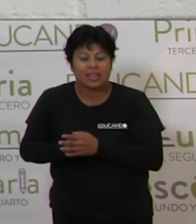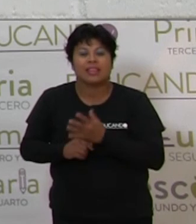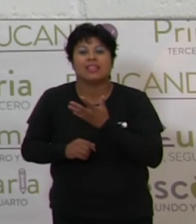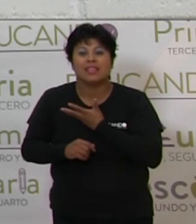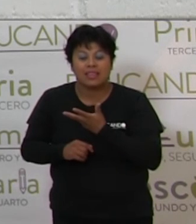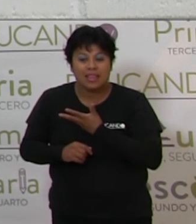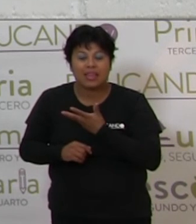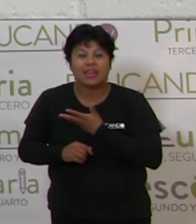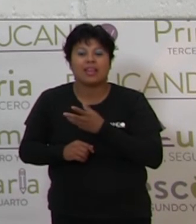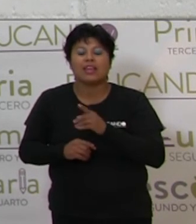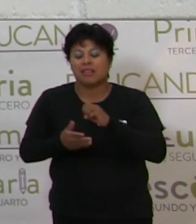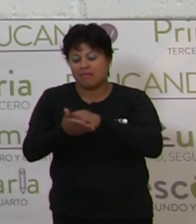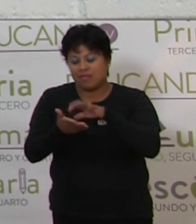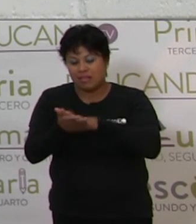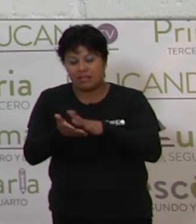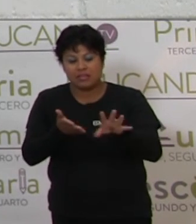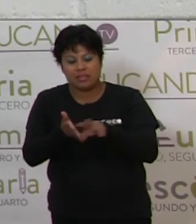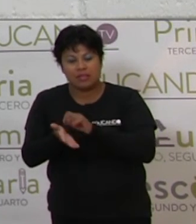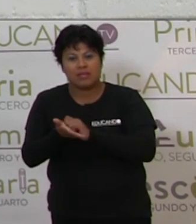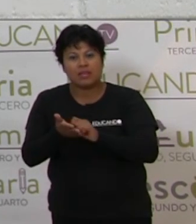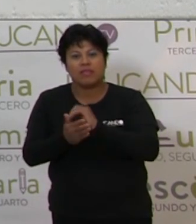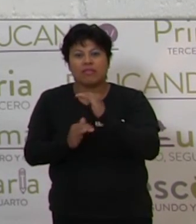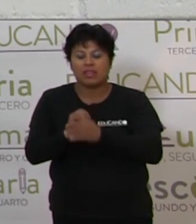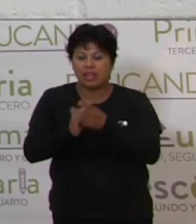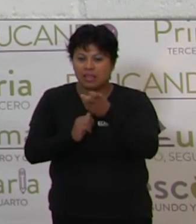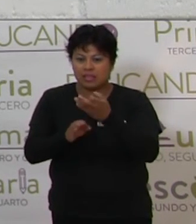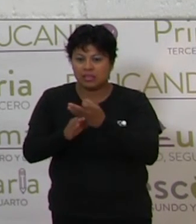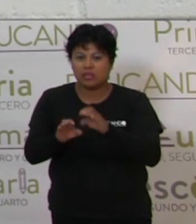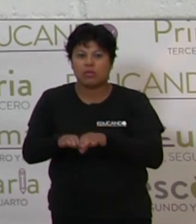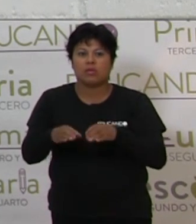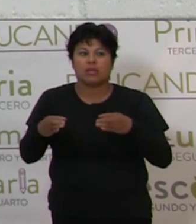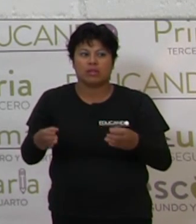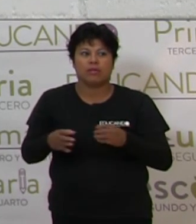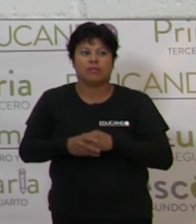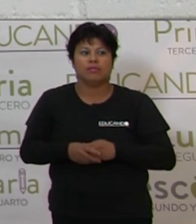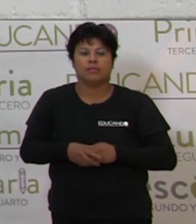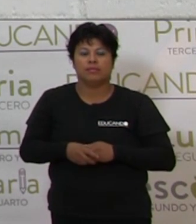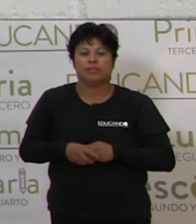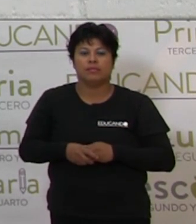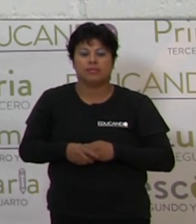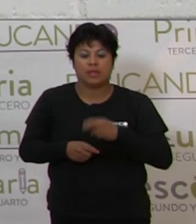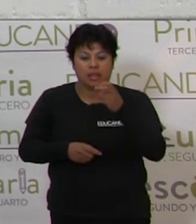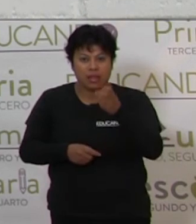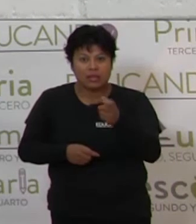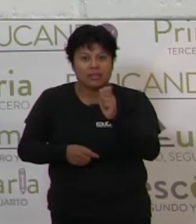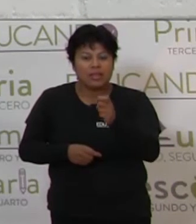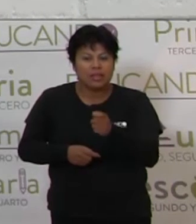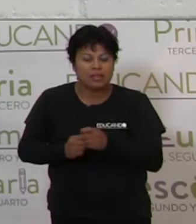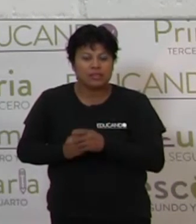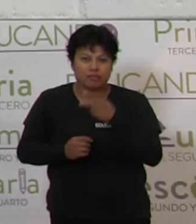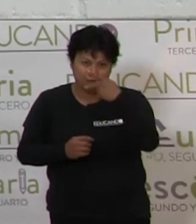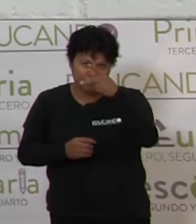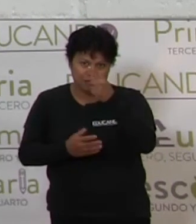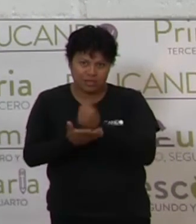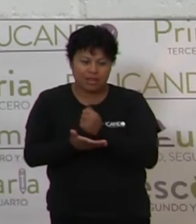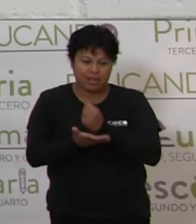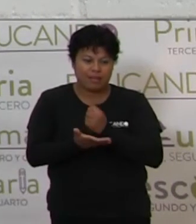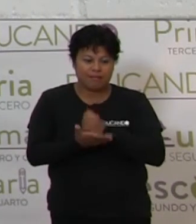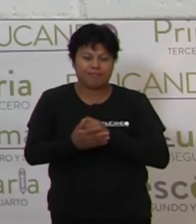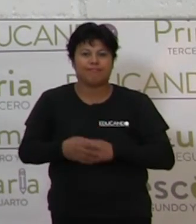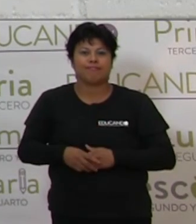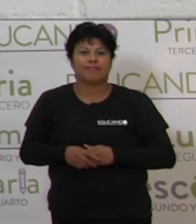ustedes tienen que reescribir el final de este cuento. y esa sería entonces su